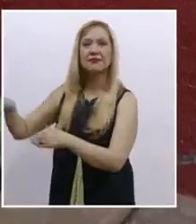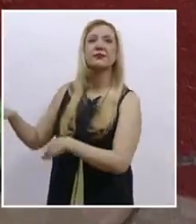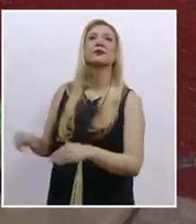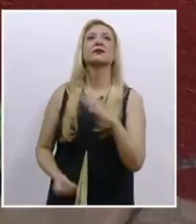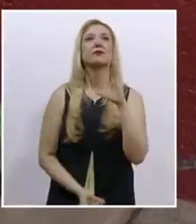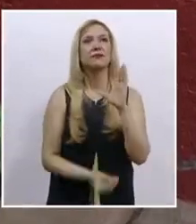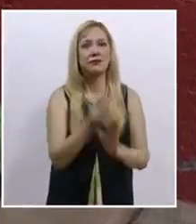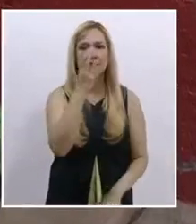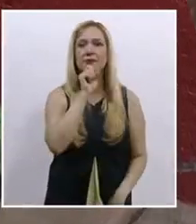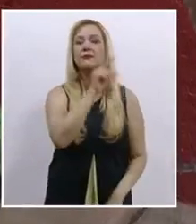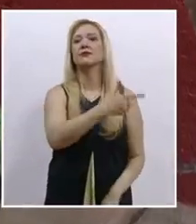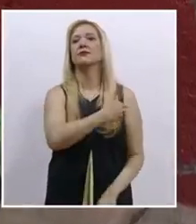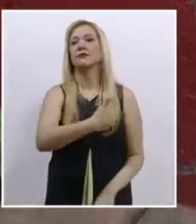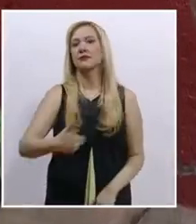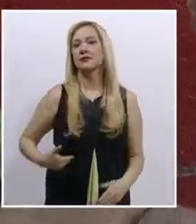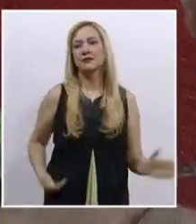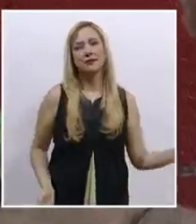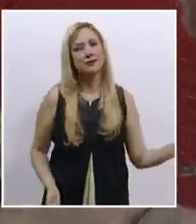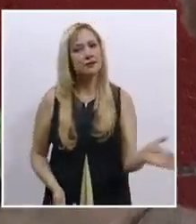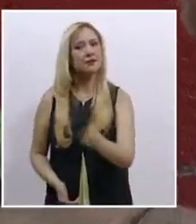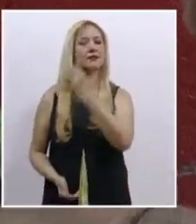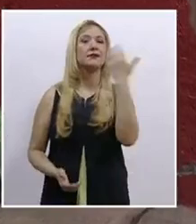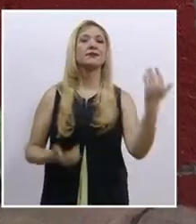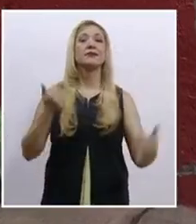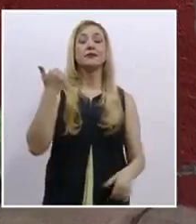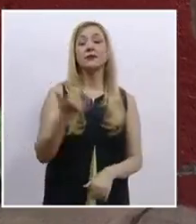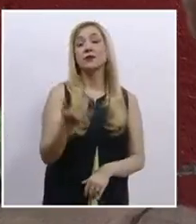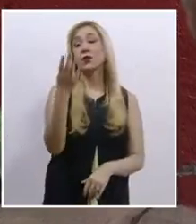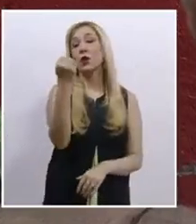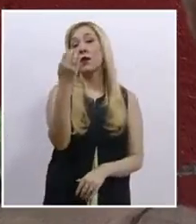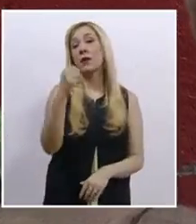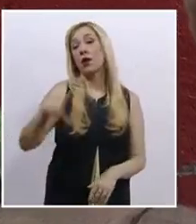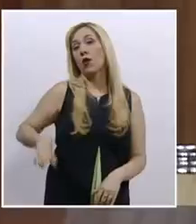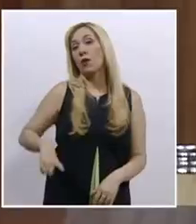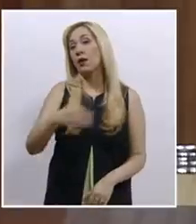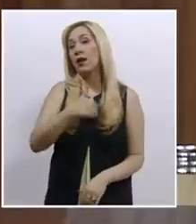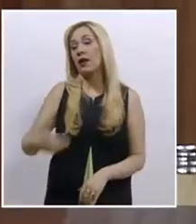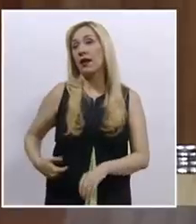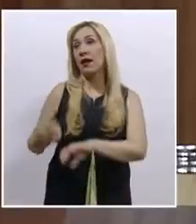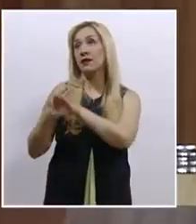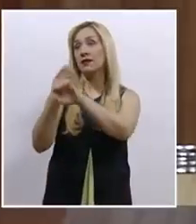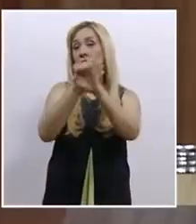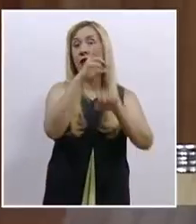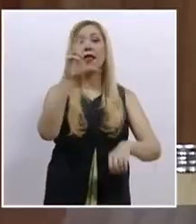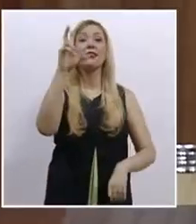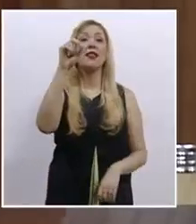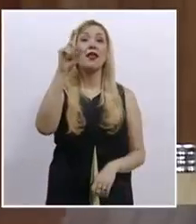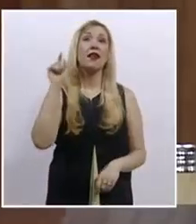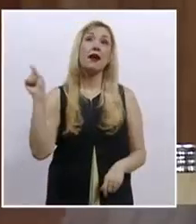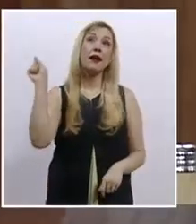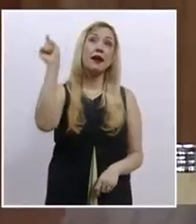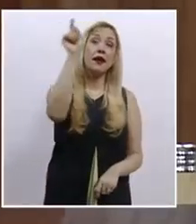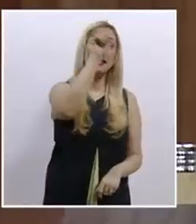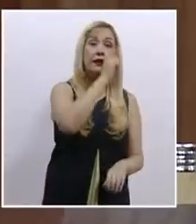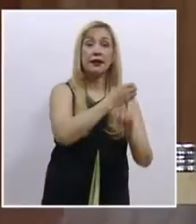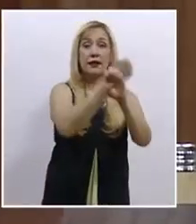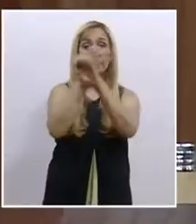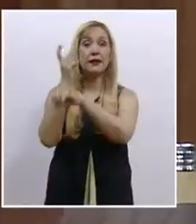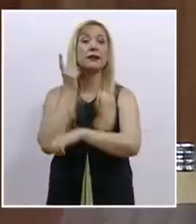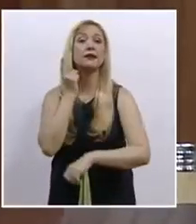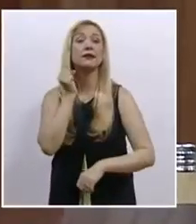de la República. Además, a nivel estatal se renovarán 9 gubernaturas, 30 congresos estatales y